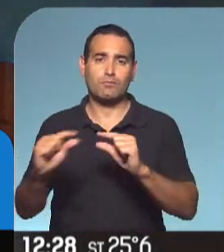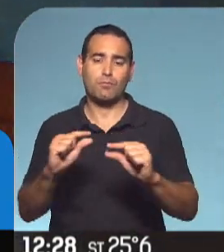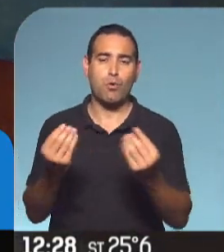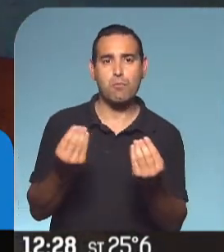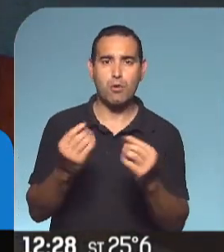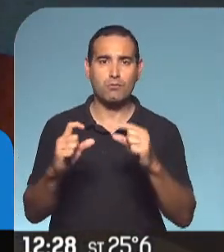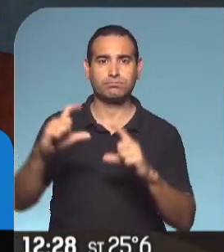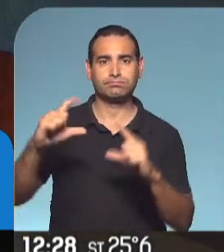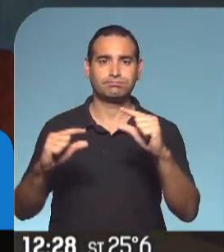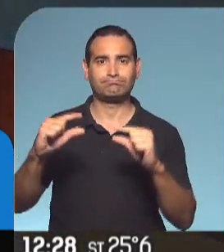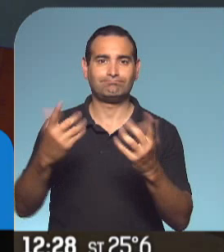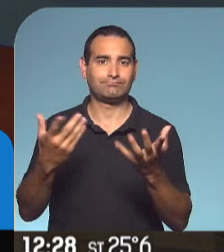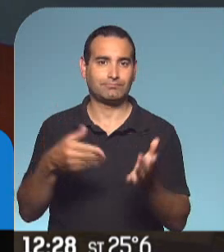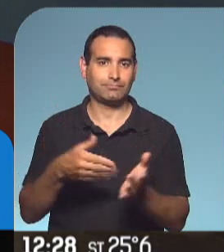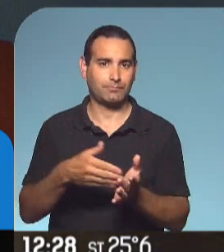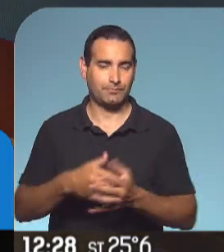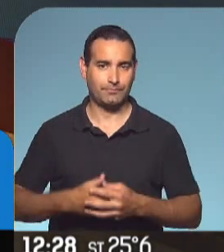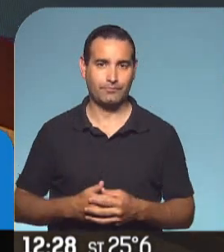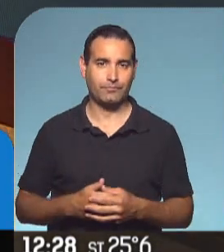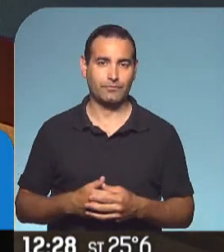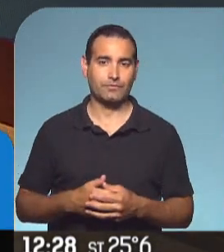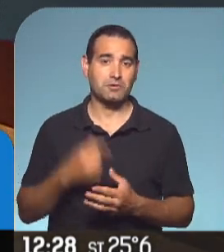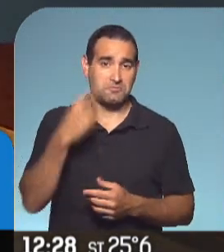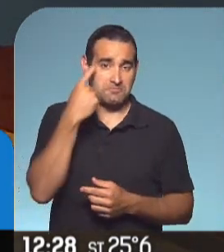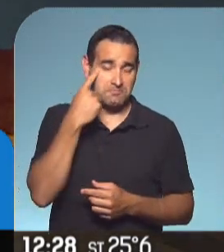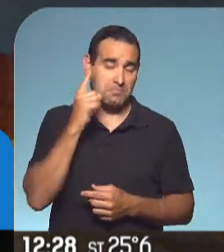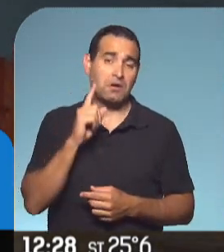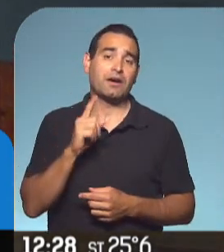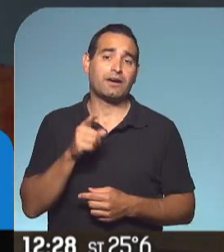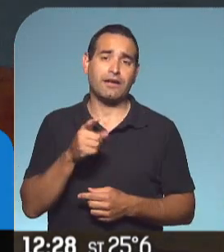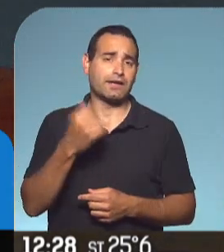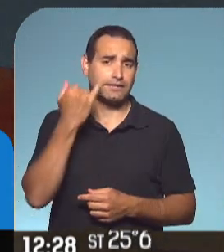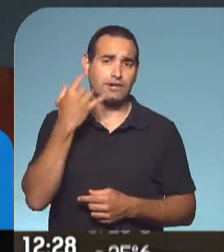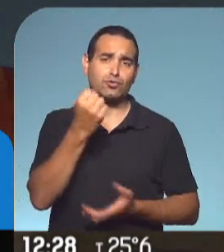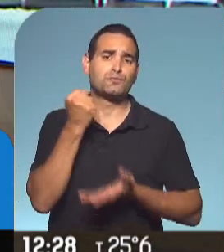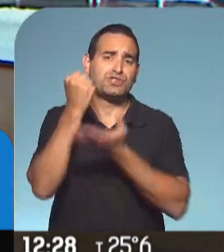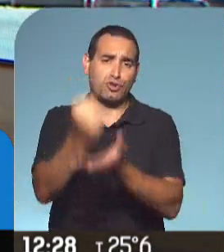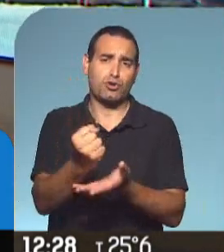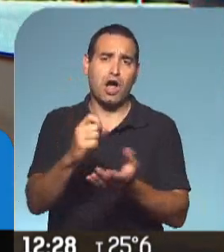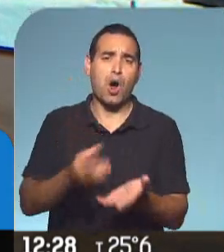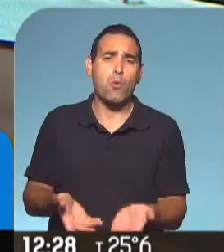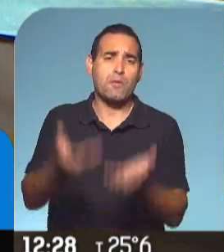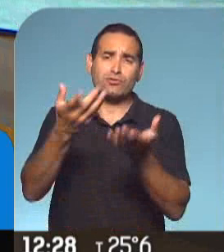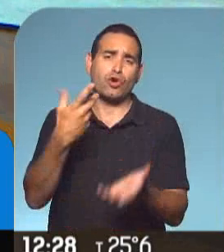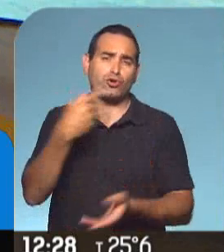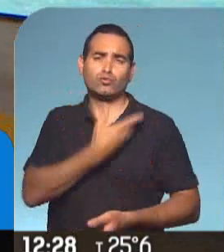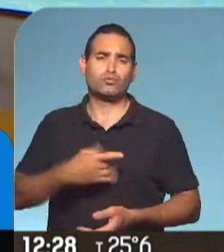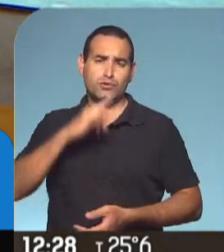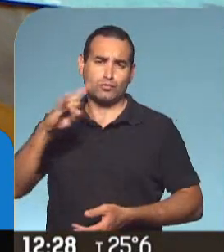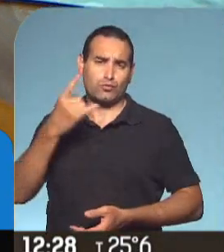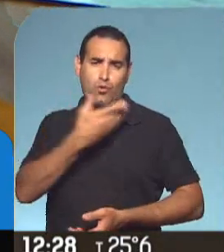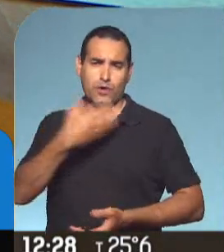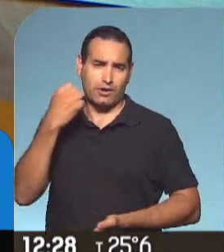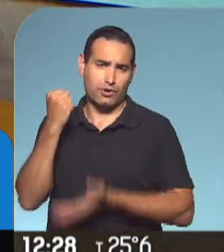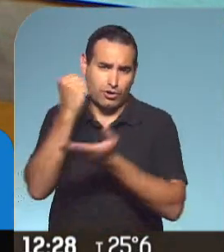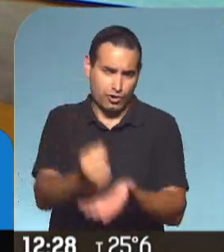podría ocurrir, uno supone que no, por lo que se está diciendo, que todo se cubriría con subsidios, entonces no Claro. habría ningún aumento de tarifas, se mantendría